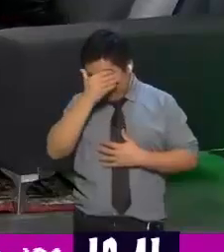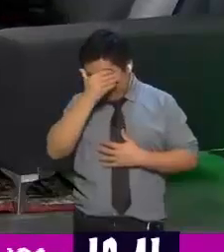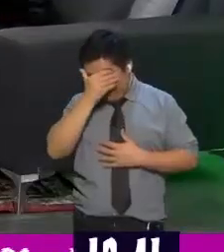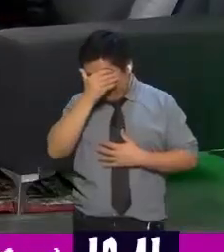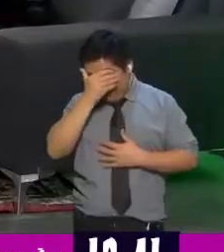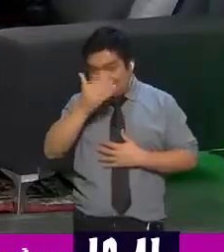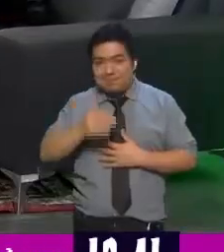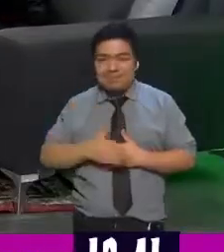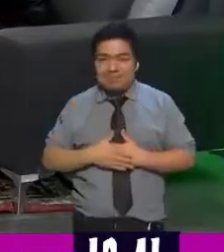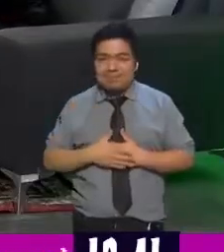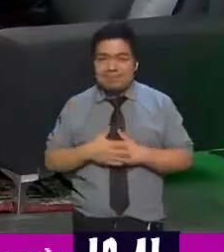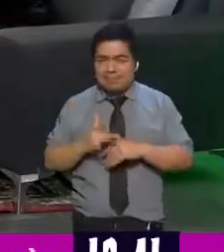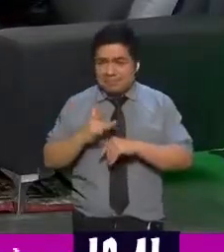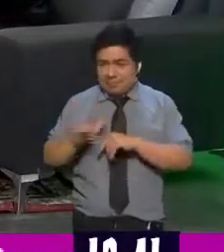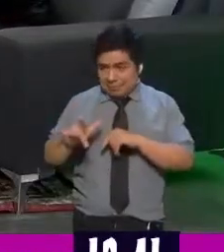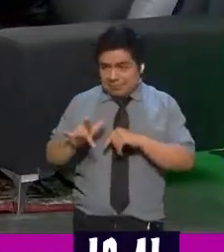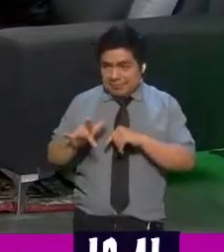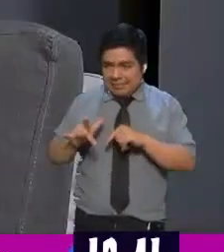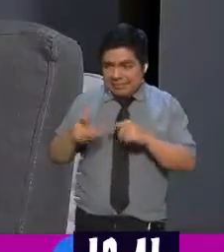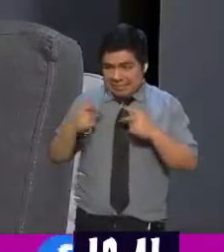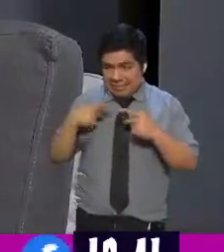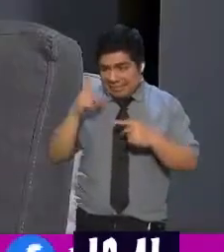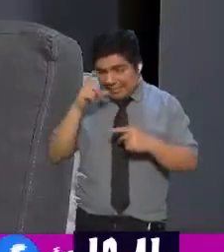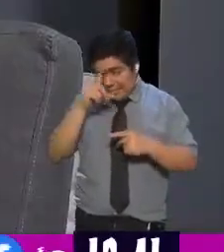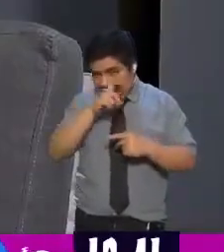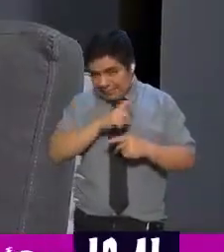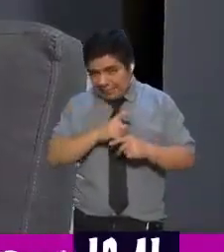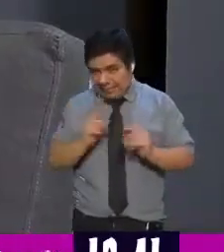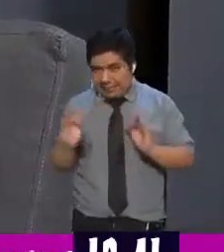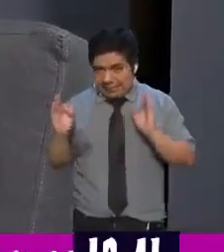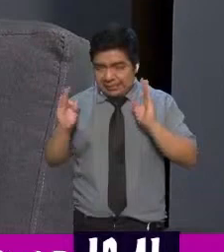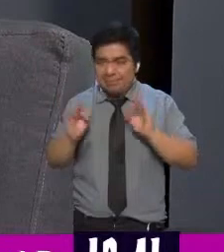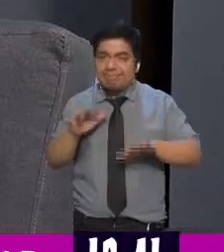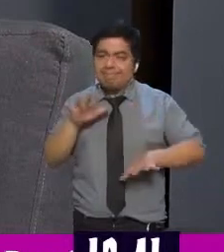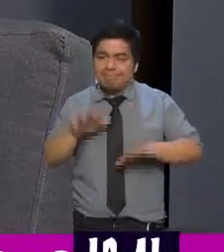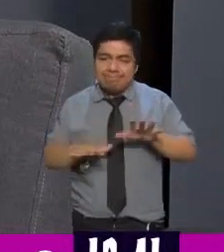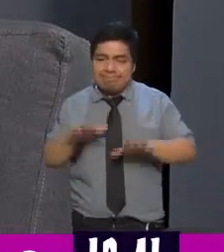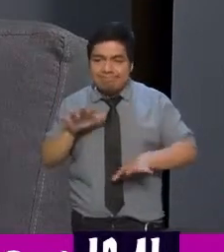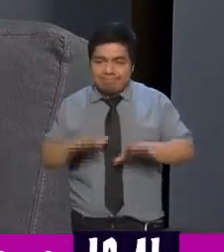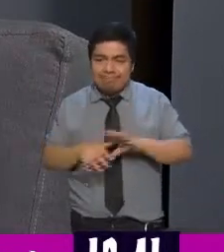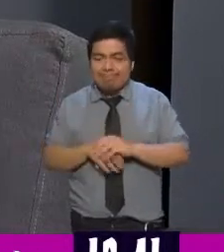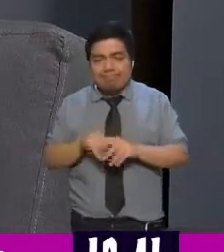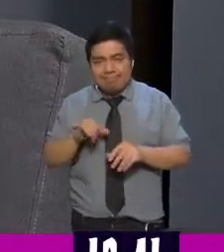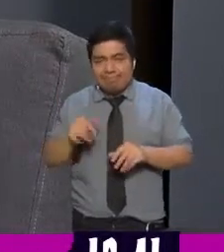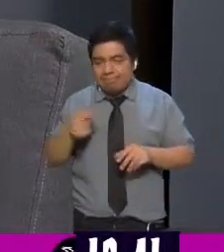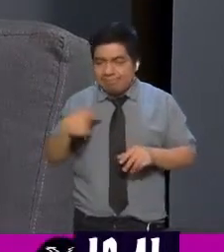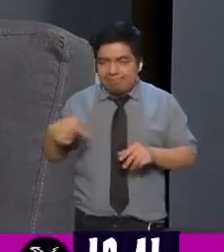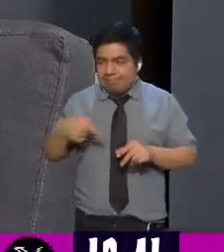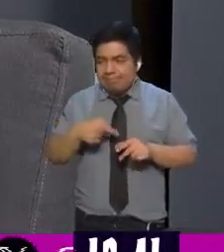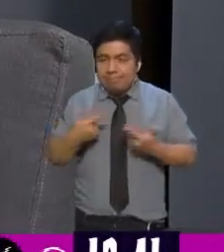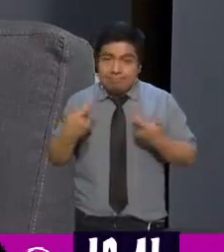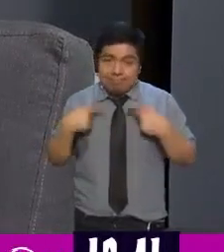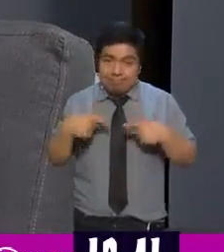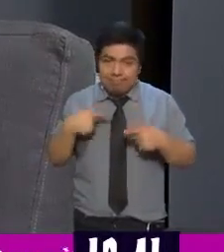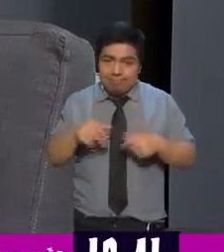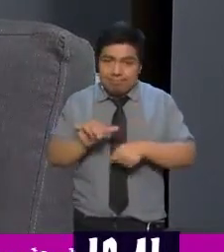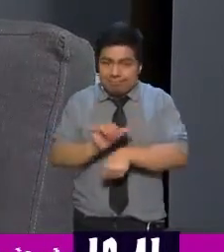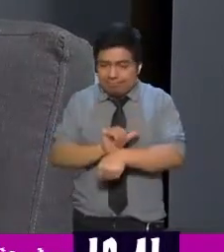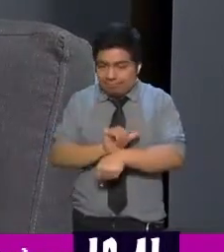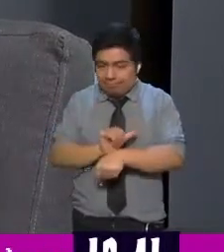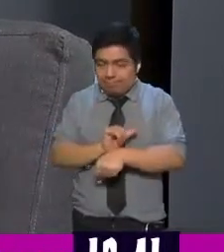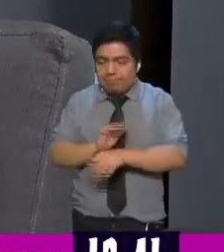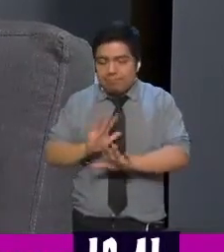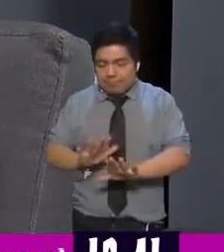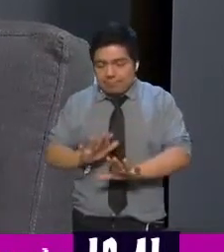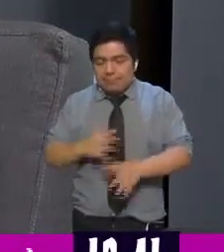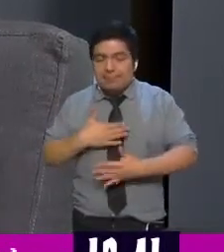cuesta trabajo desnudarte frente a la gente? Sí, no, claro. ¿Conoces? Claro, o sea, también nosotros como elenco pues tuvimos que tener primero confianza